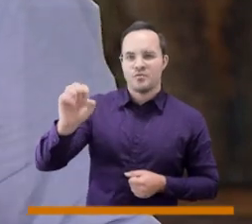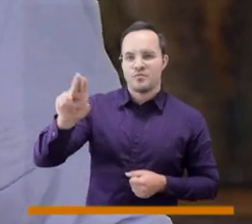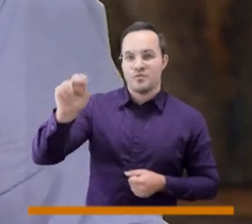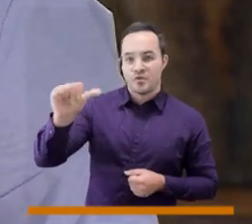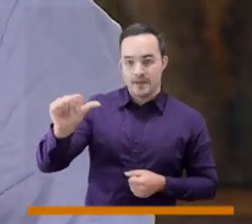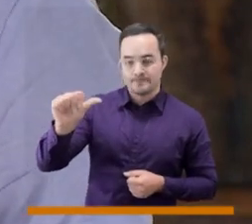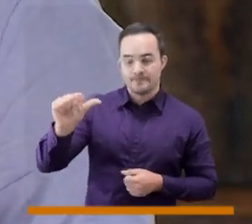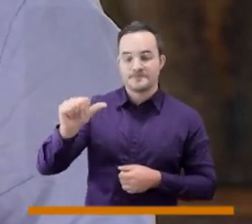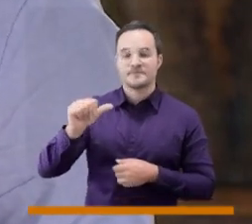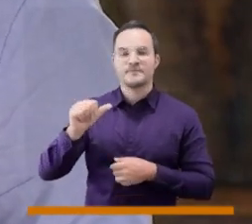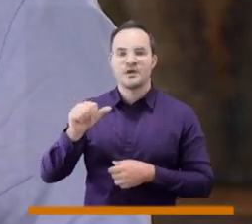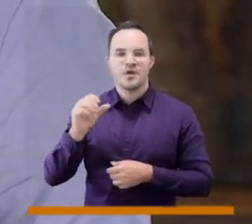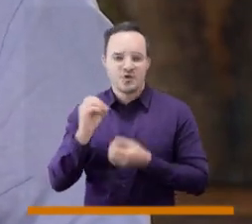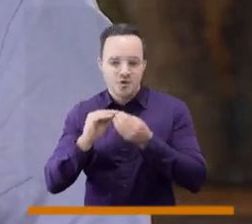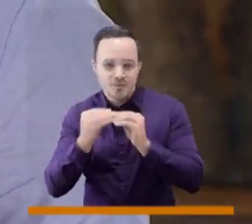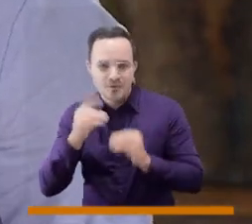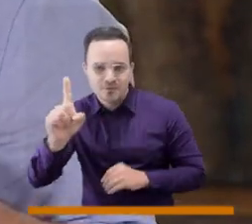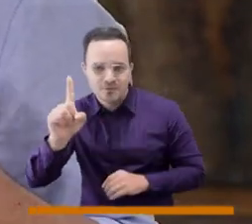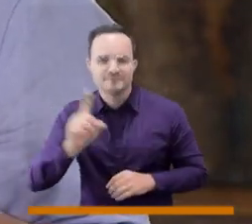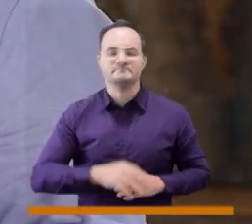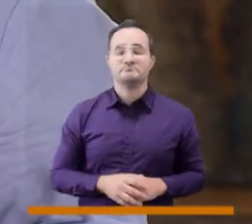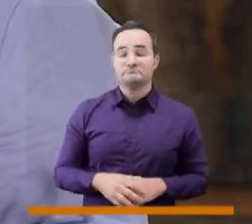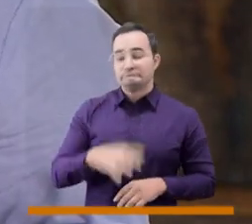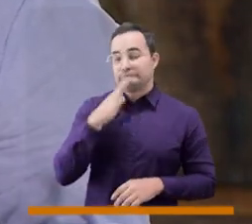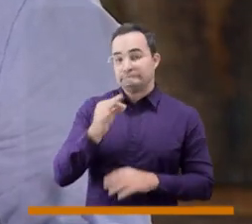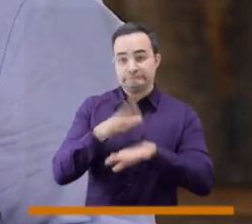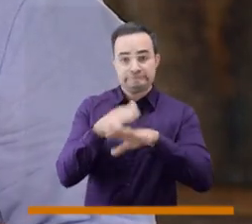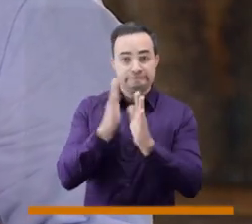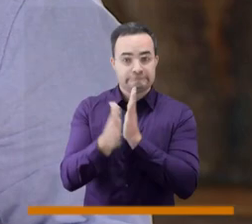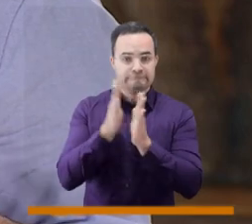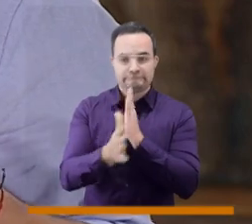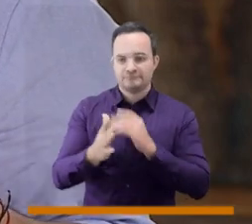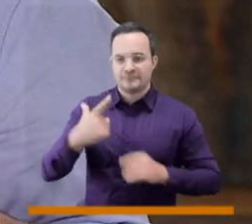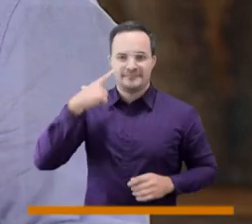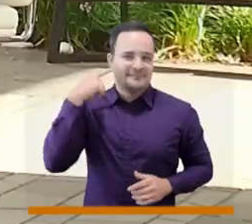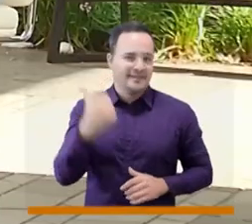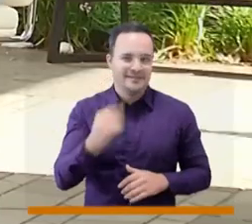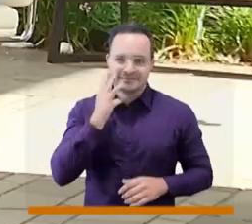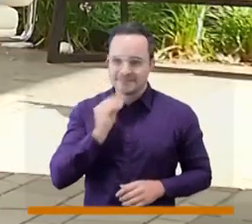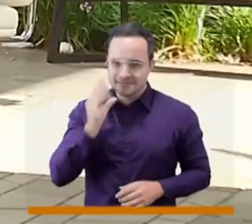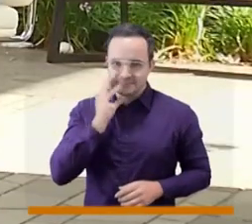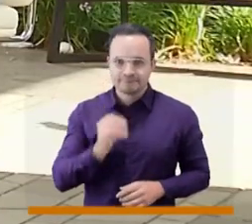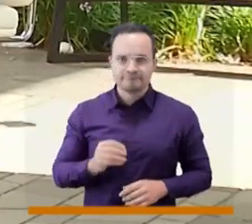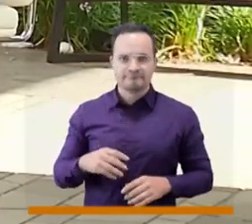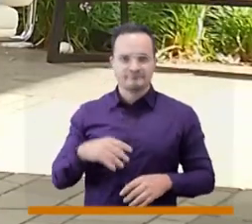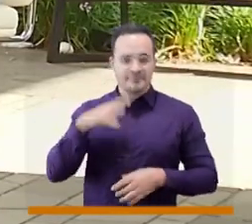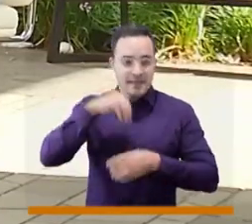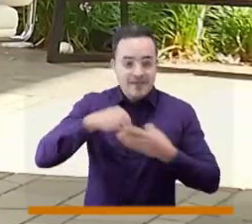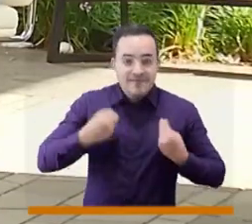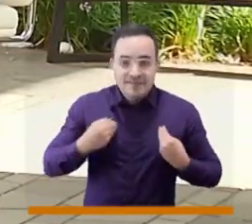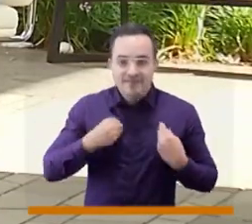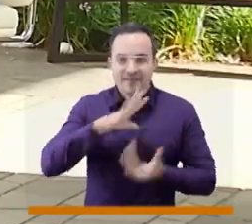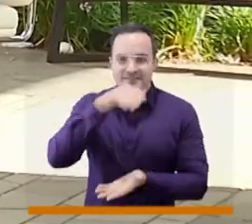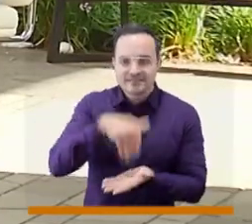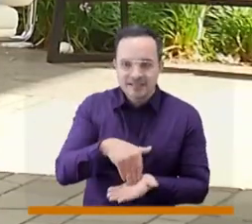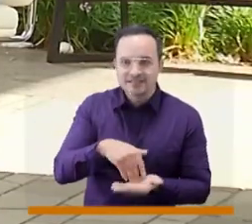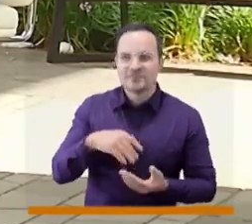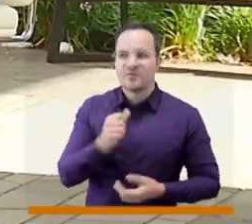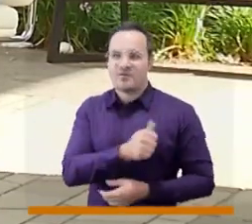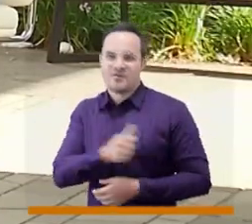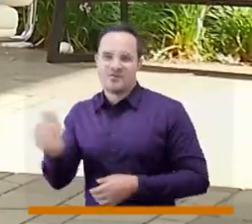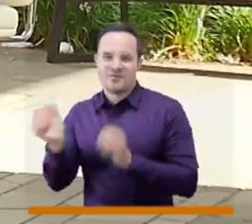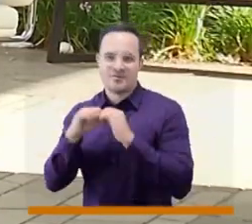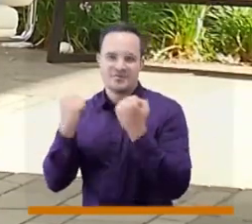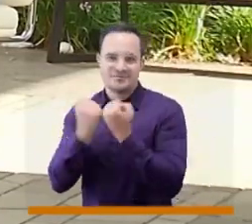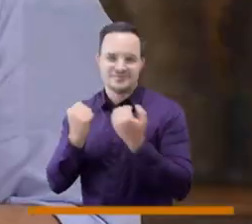Bomboná número 1. En realidad ha sido una experiencia muy bacana porque ha sido otra forma de habitar la ciudad. Yo creo que los concejales tenemos que dar